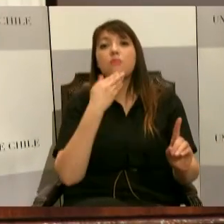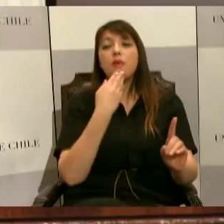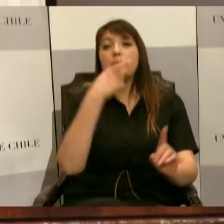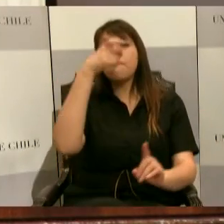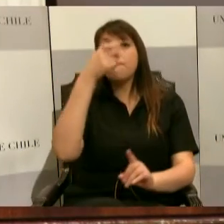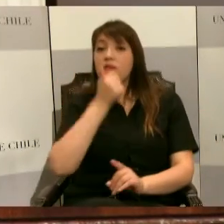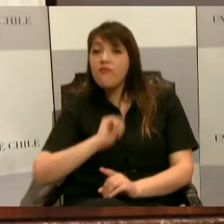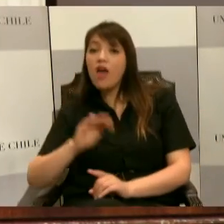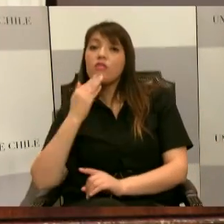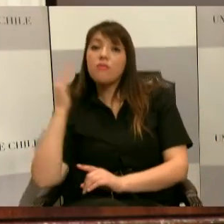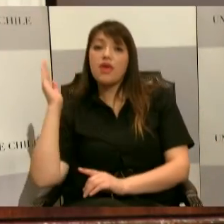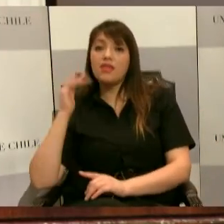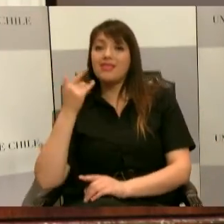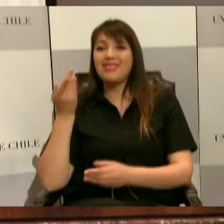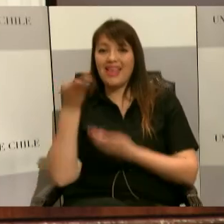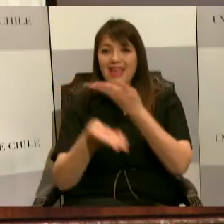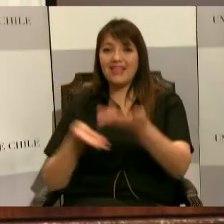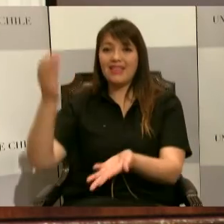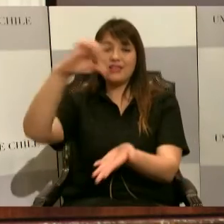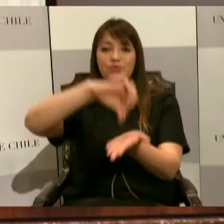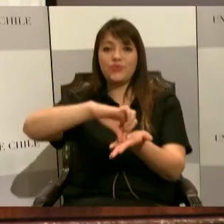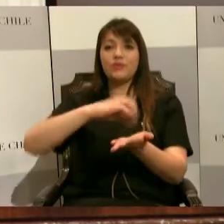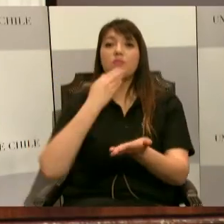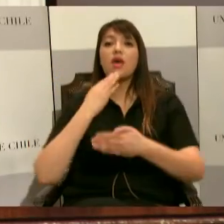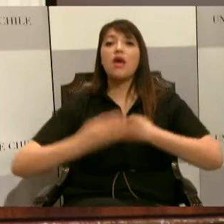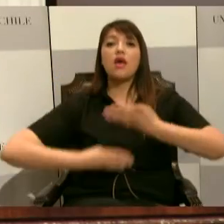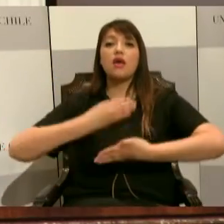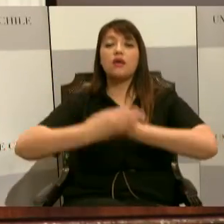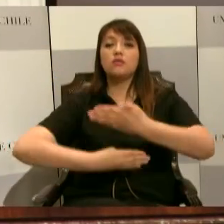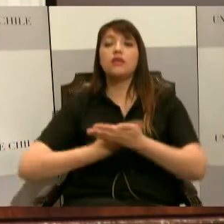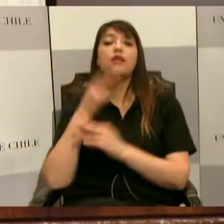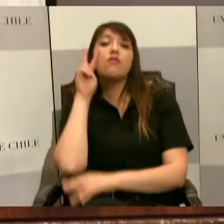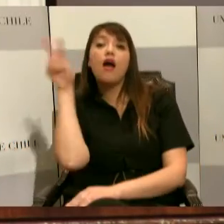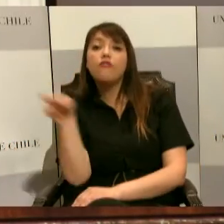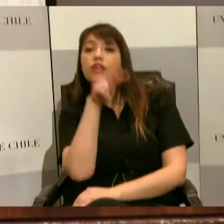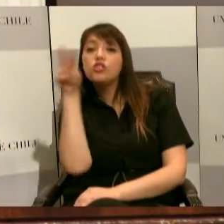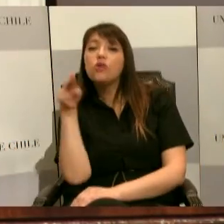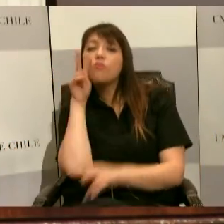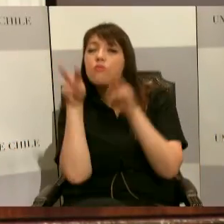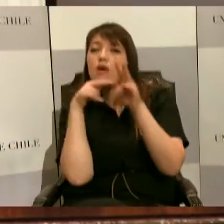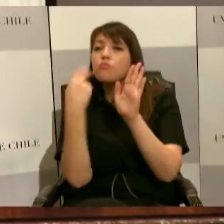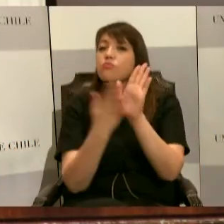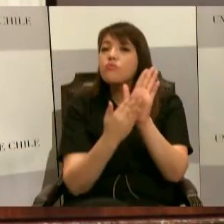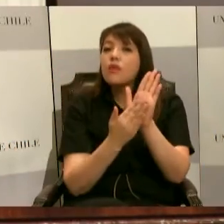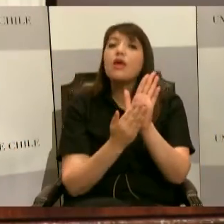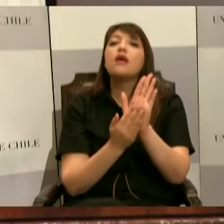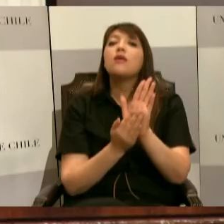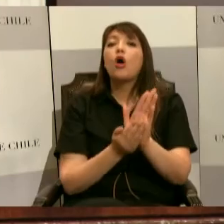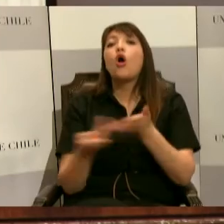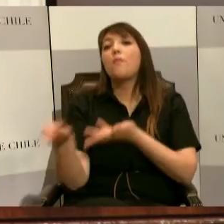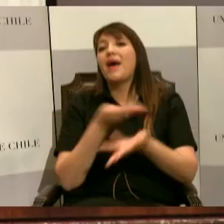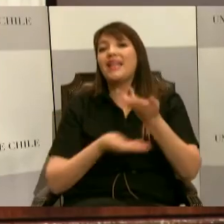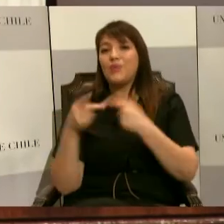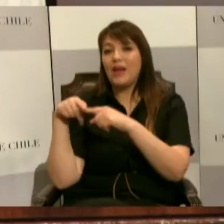privado en la salud del país. Ir estableciendo así una visión que refleje un propósito compartido por la sociedad y